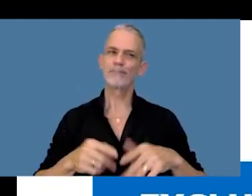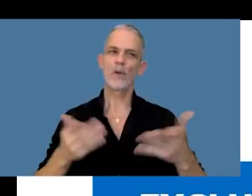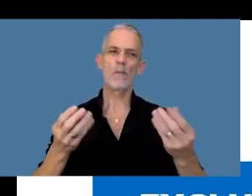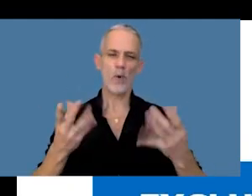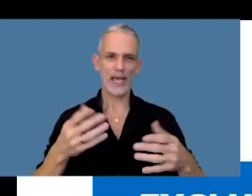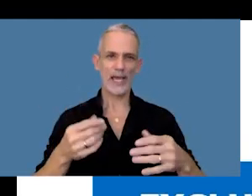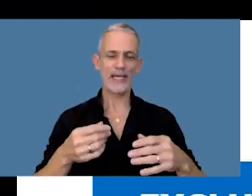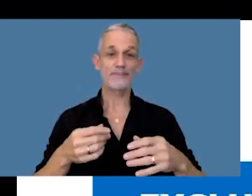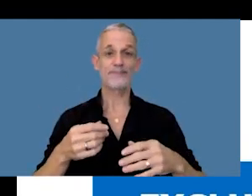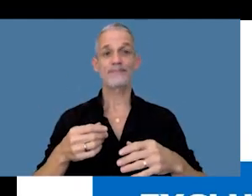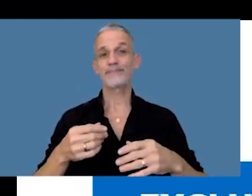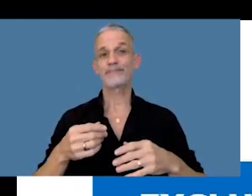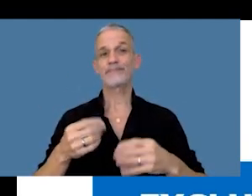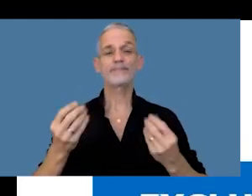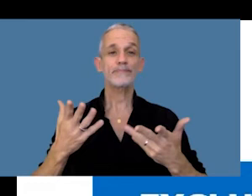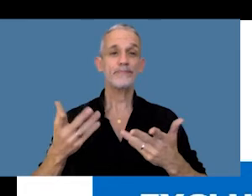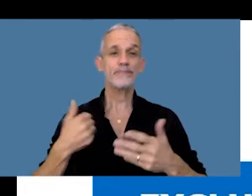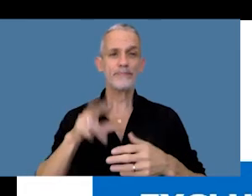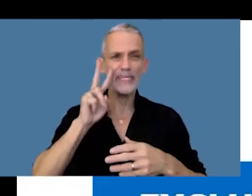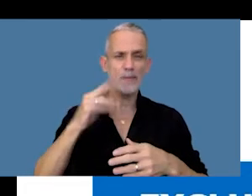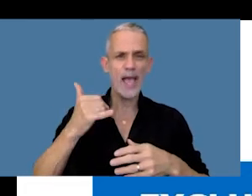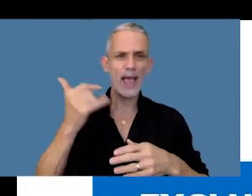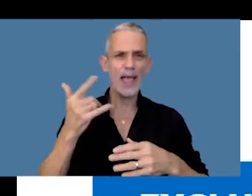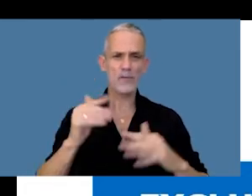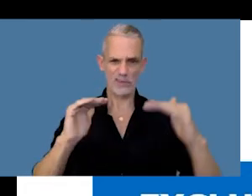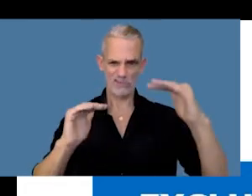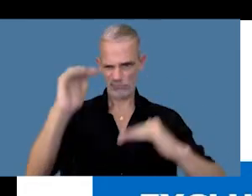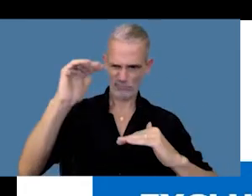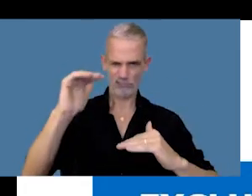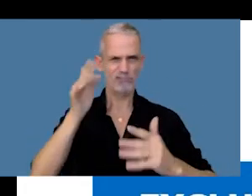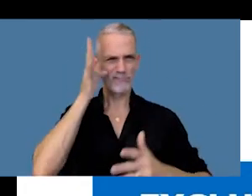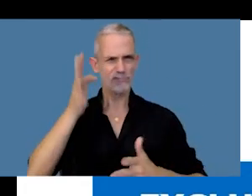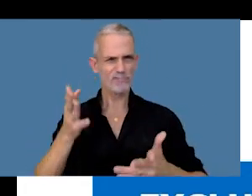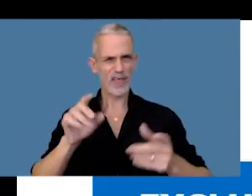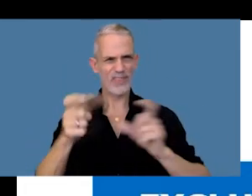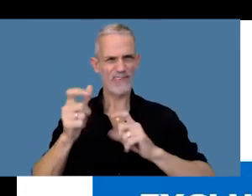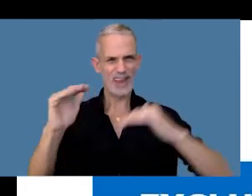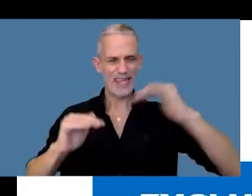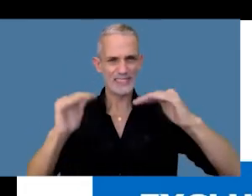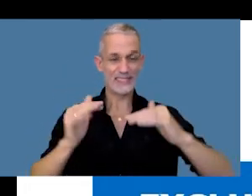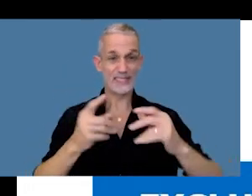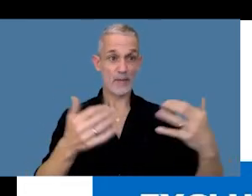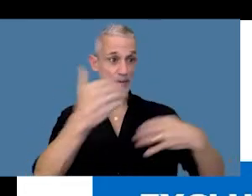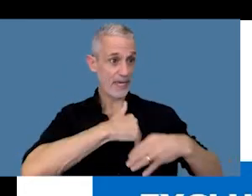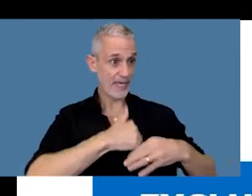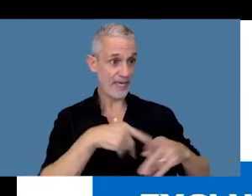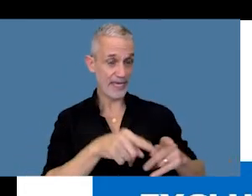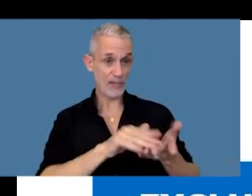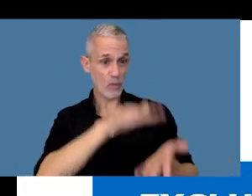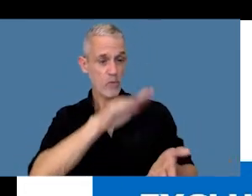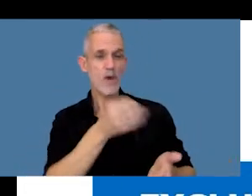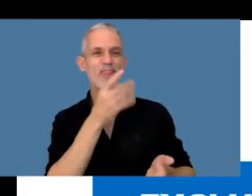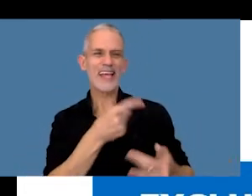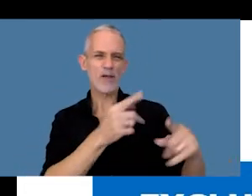qué? Porque se está viendo que hay una desproporción entre los ingresos brutos declarados, ¿no?,